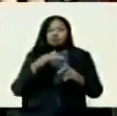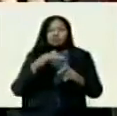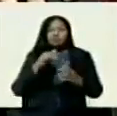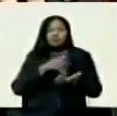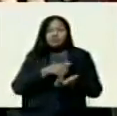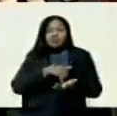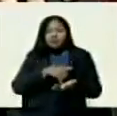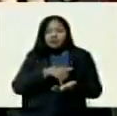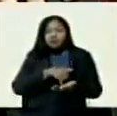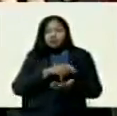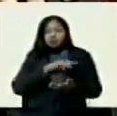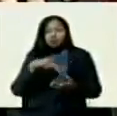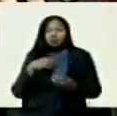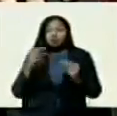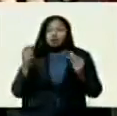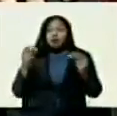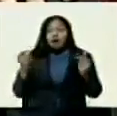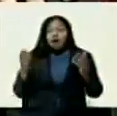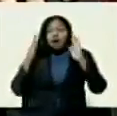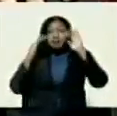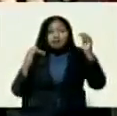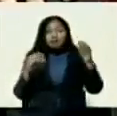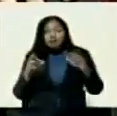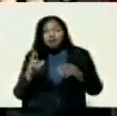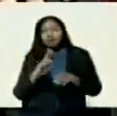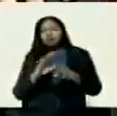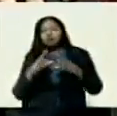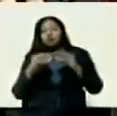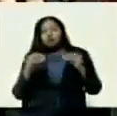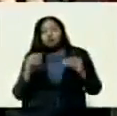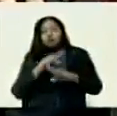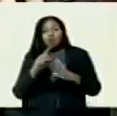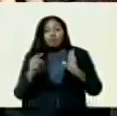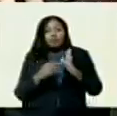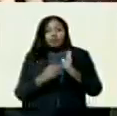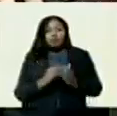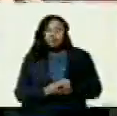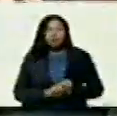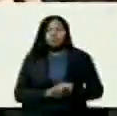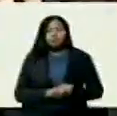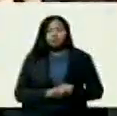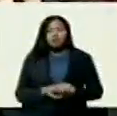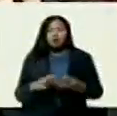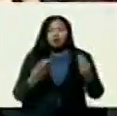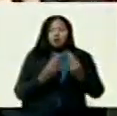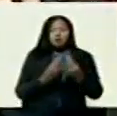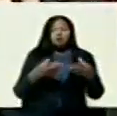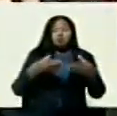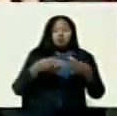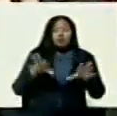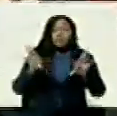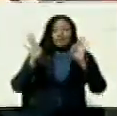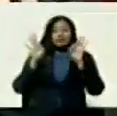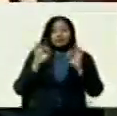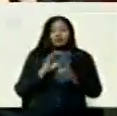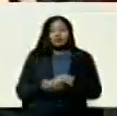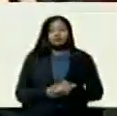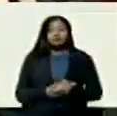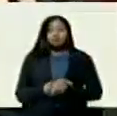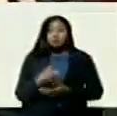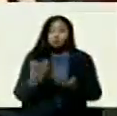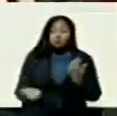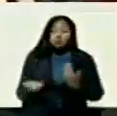mantenemos en alerta con una observación de toda la tecnología del banco y acompañando con equipos especializados. Es